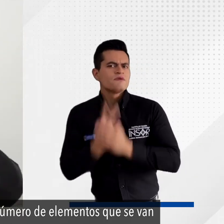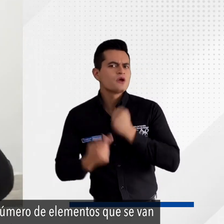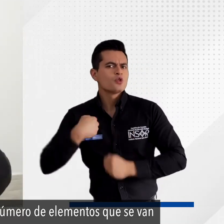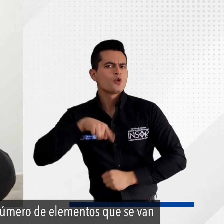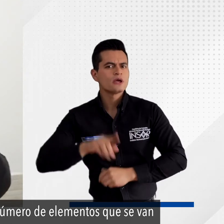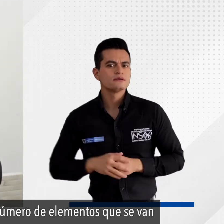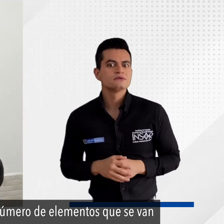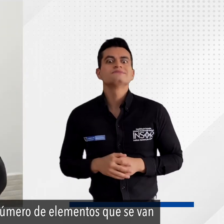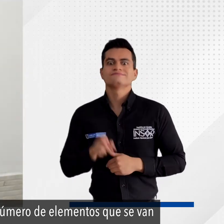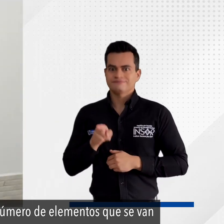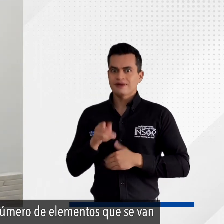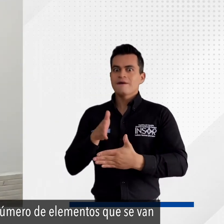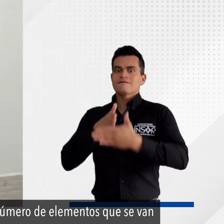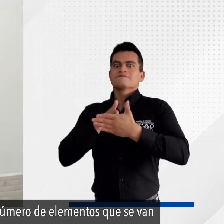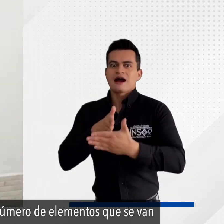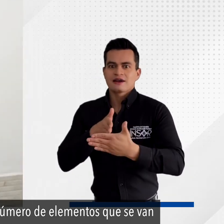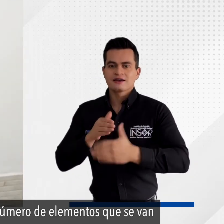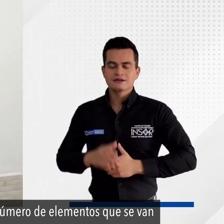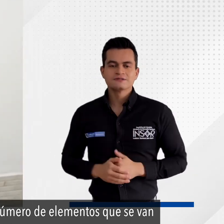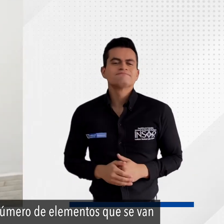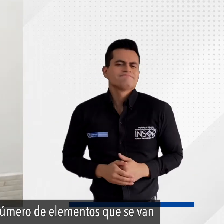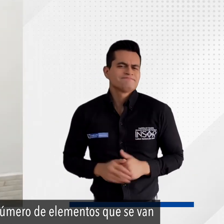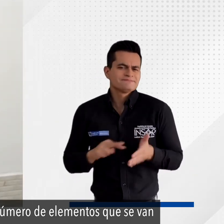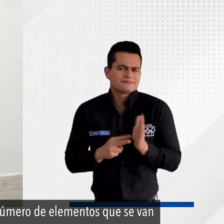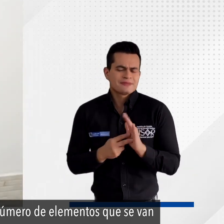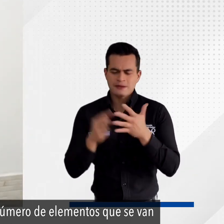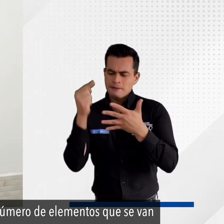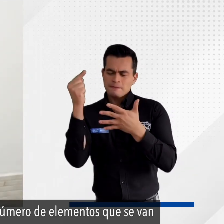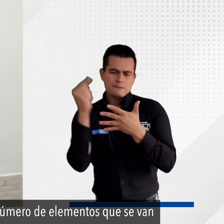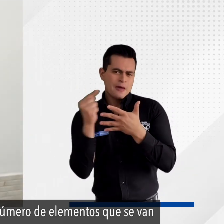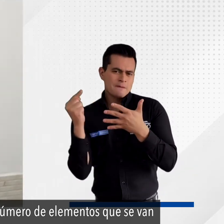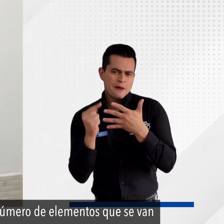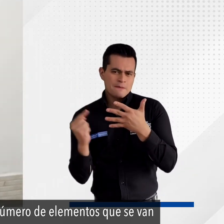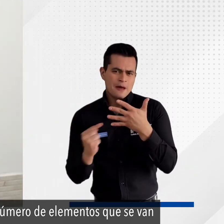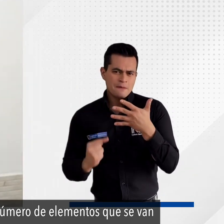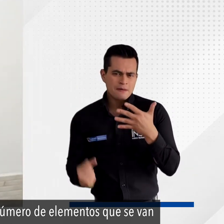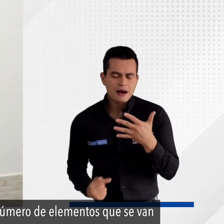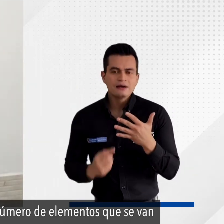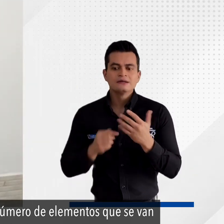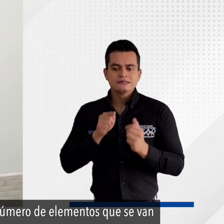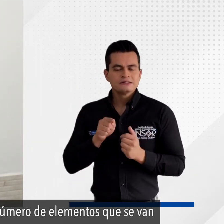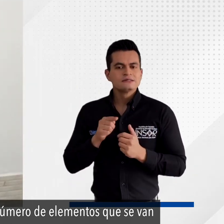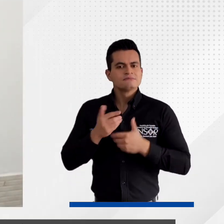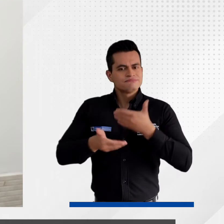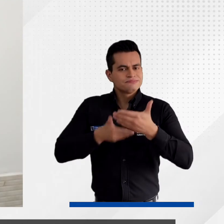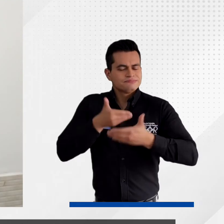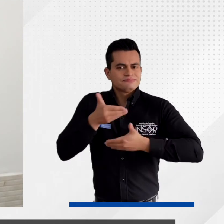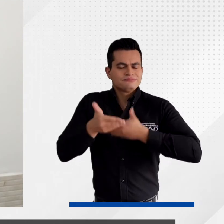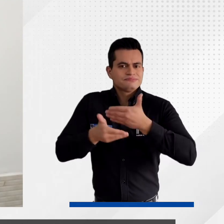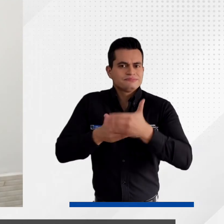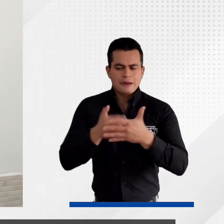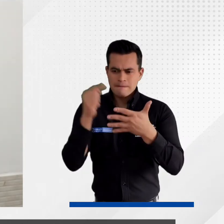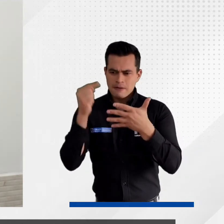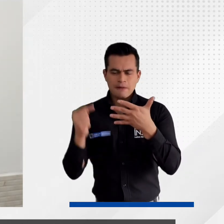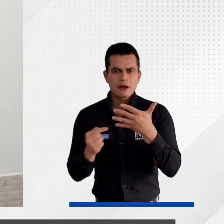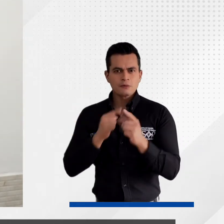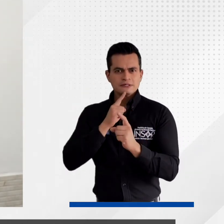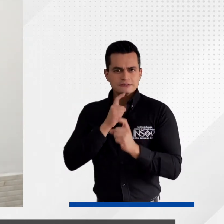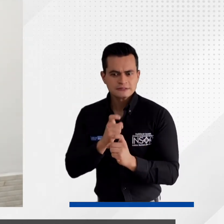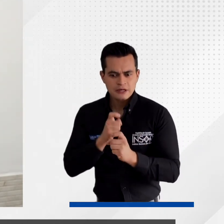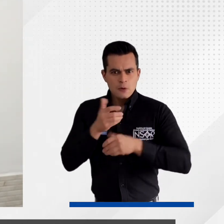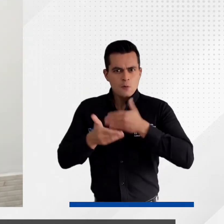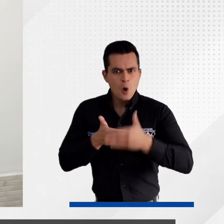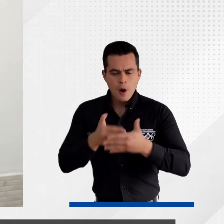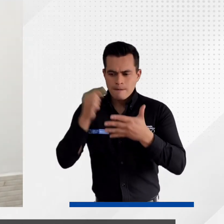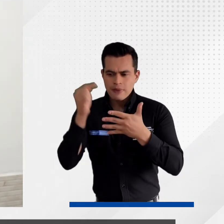un sinnúmero de elementos que se van desencadenando de dificultades, y definitivamente se convierte en un